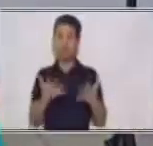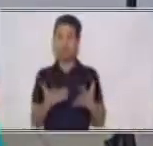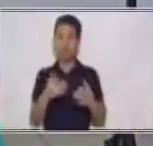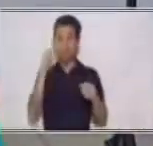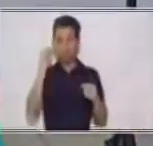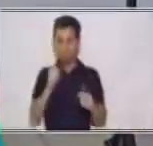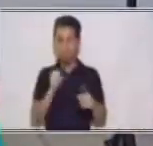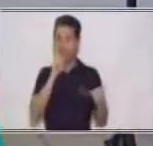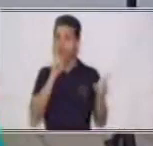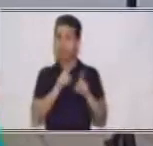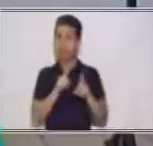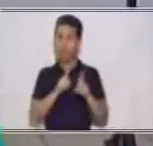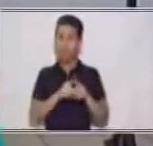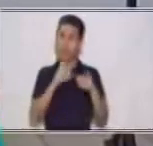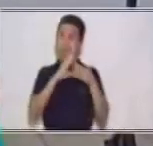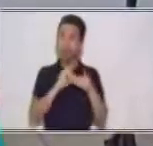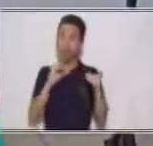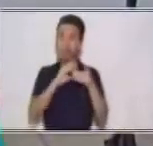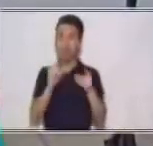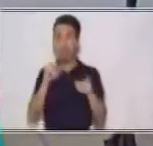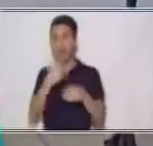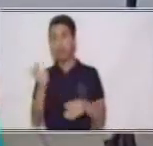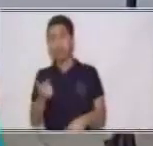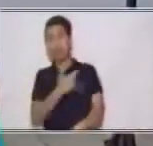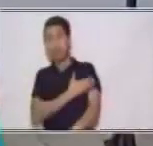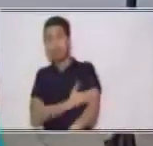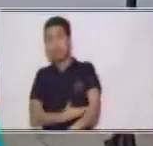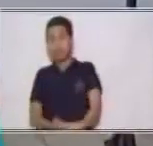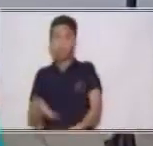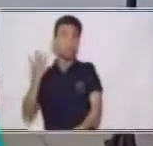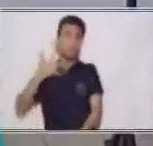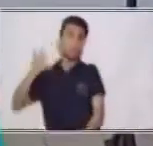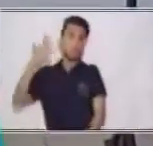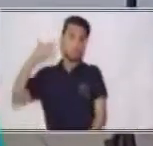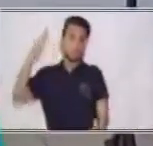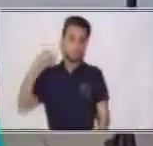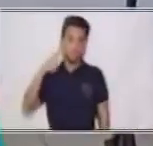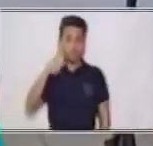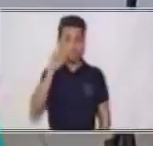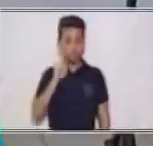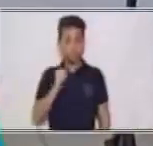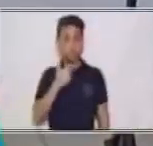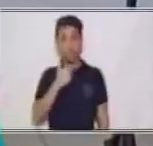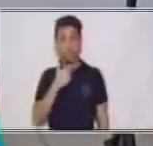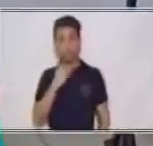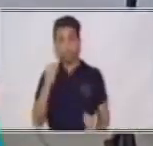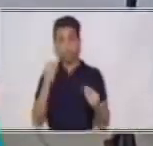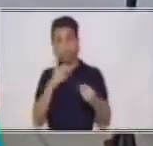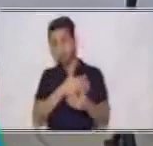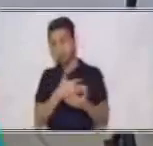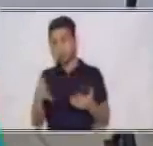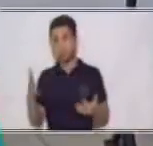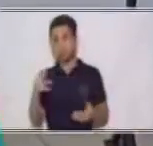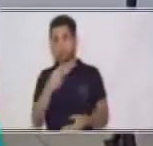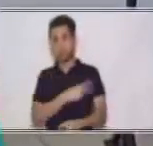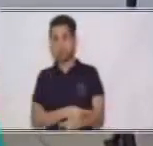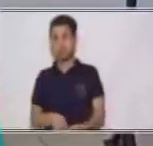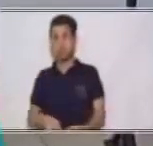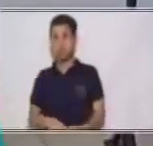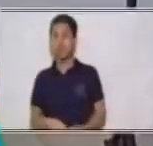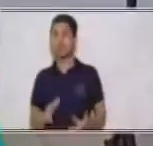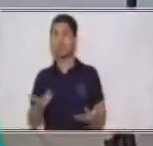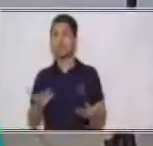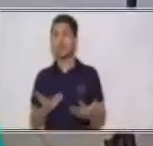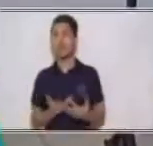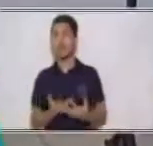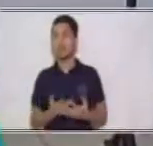para que también les puedan contar algunas leyendas que conozcan. Y espero que les haya gustado mucho cada una de estas historias y sobre